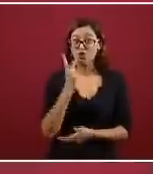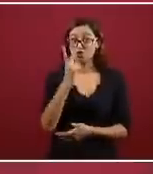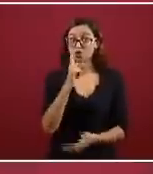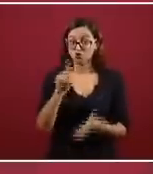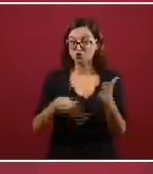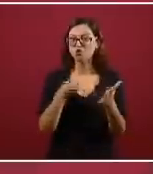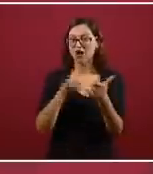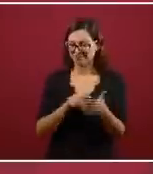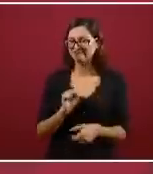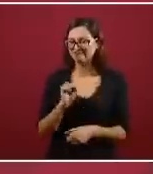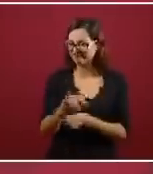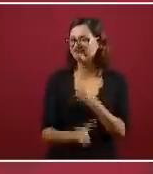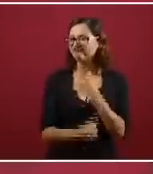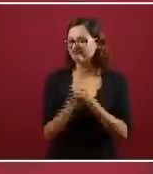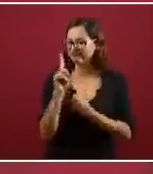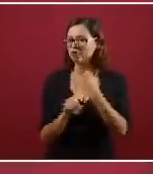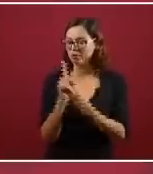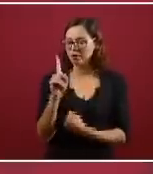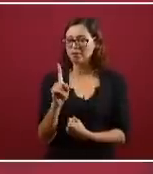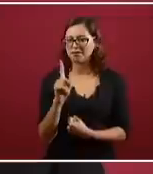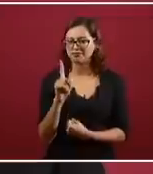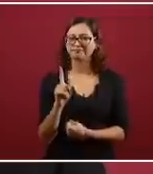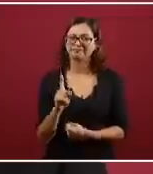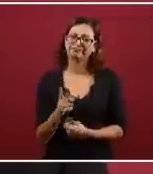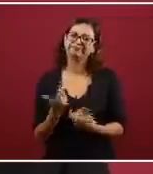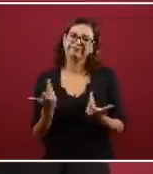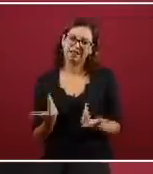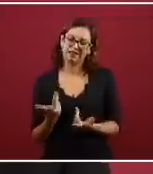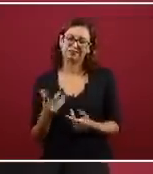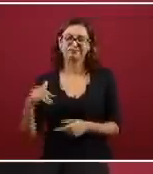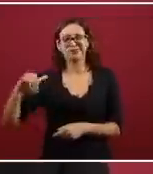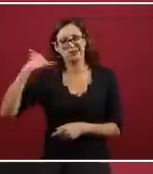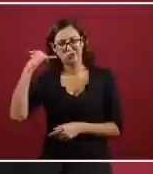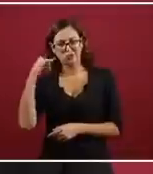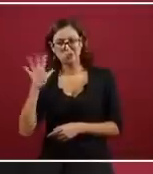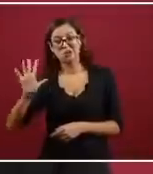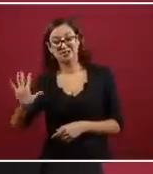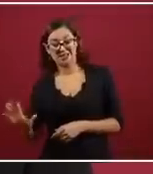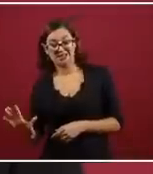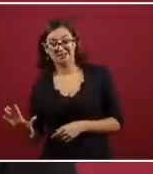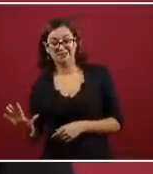sitios del país, la península de Yucatán